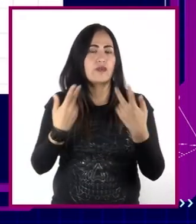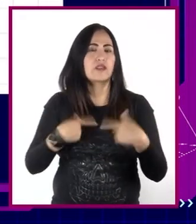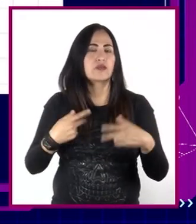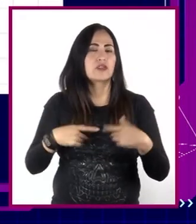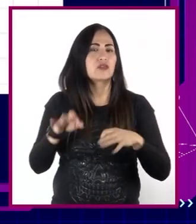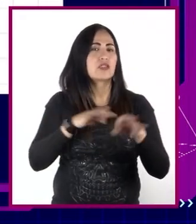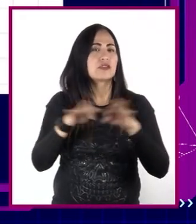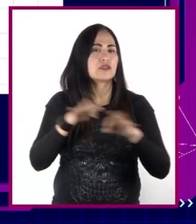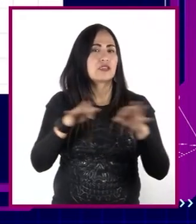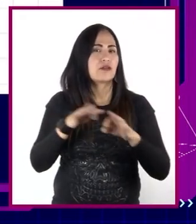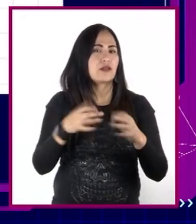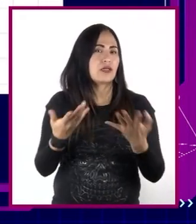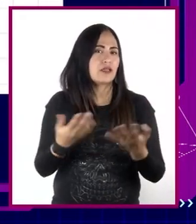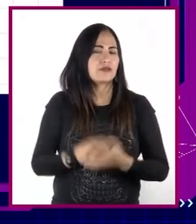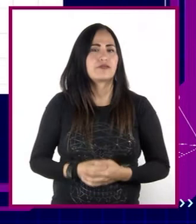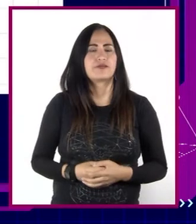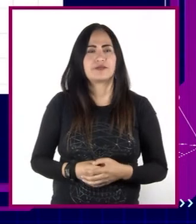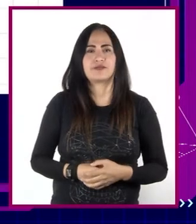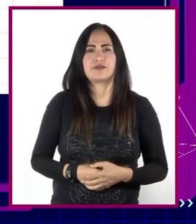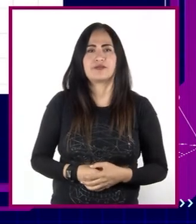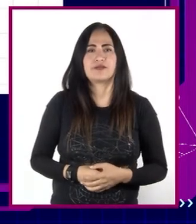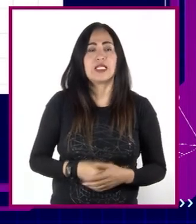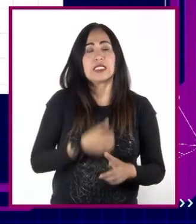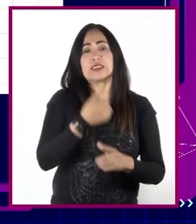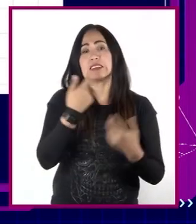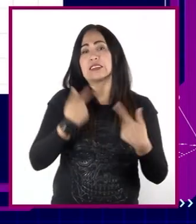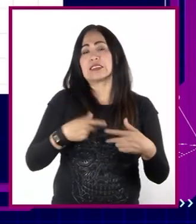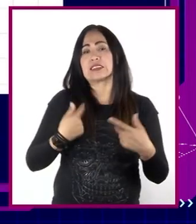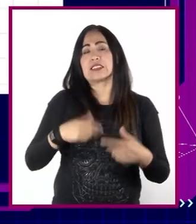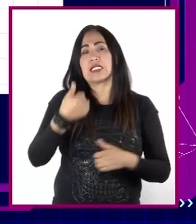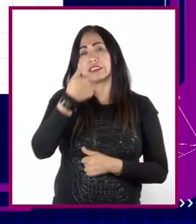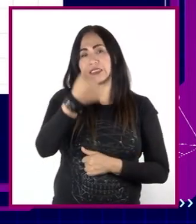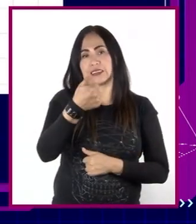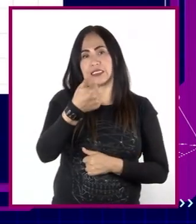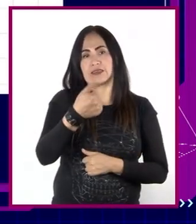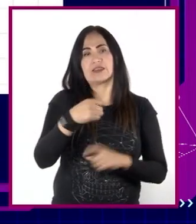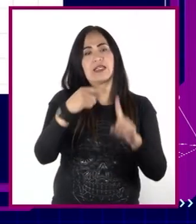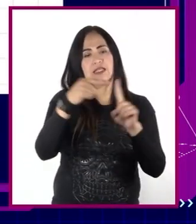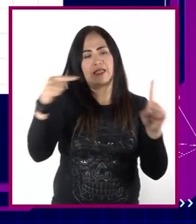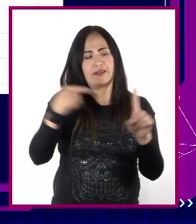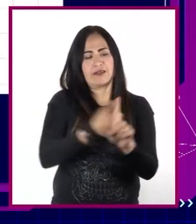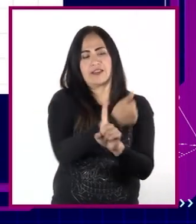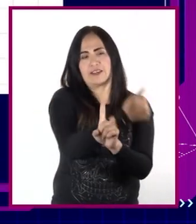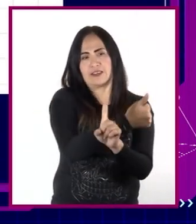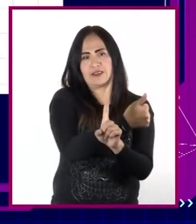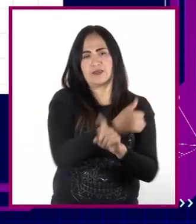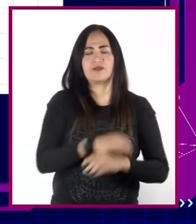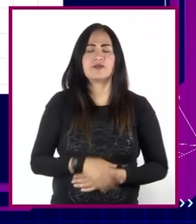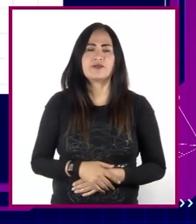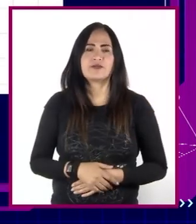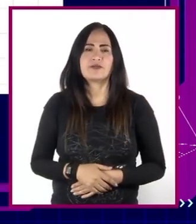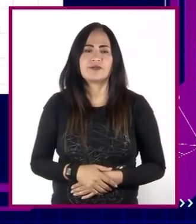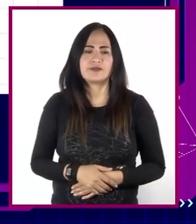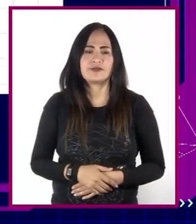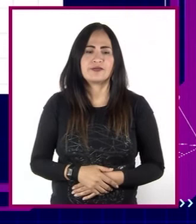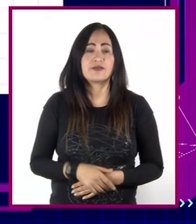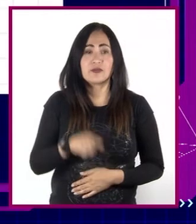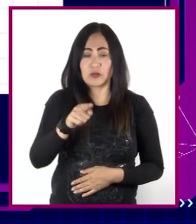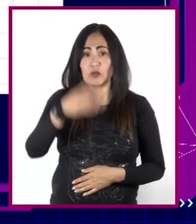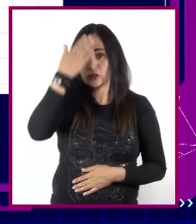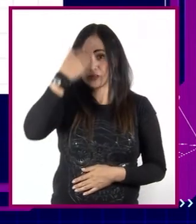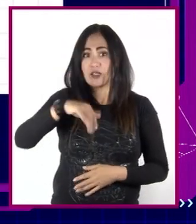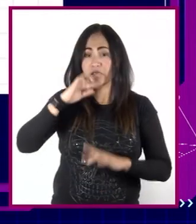datos. Como estamos hablando de 6 trabajadores, contamos con 6 datos. ¿Ya sabes cuál